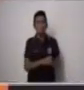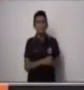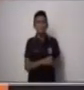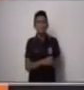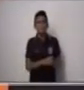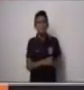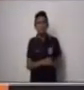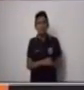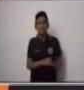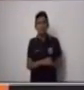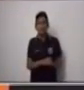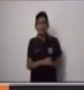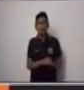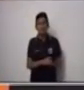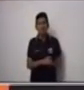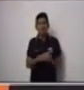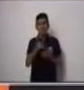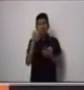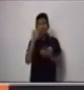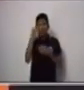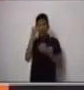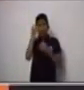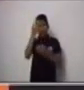que sirve